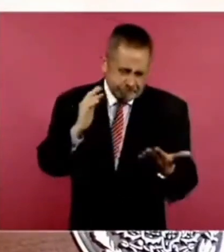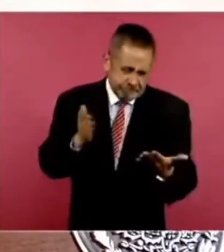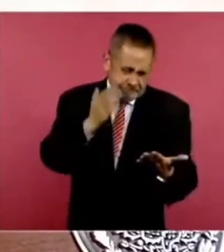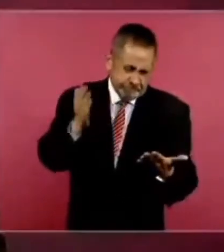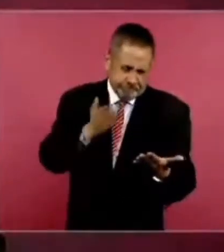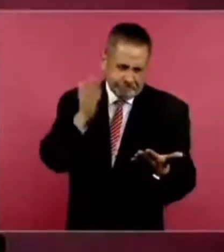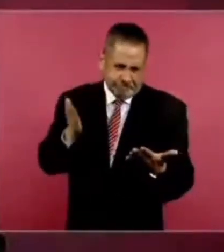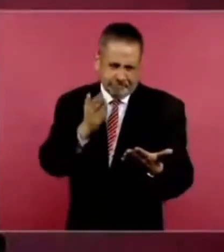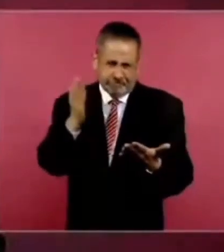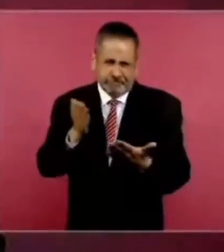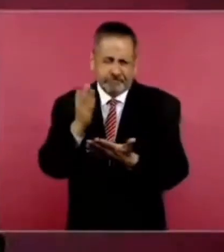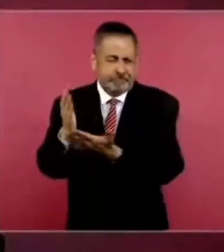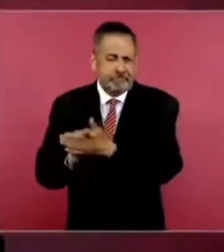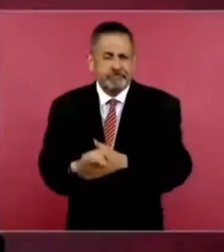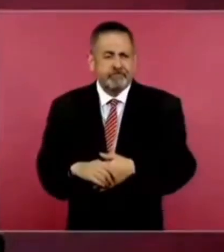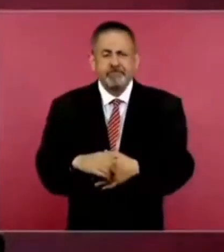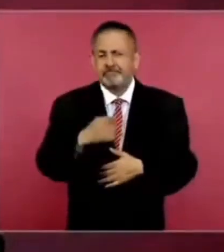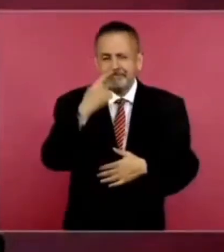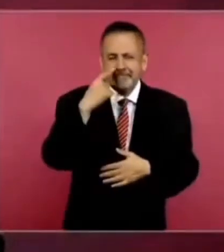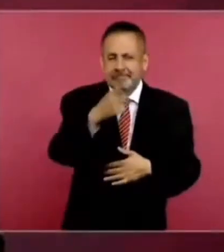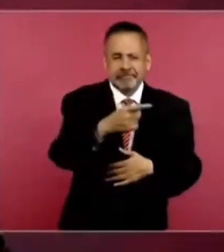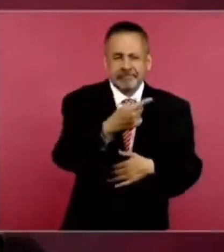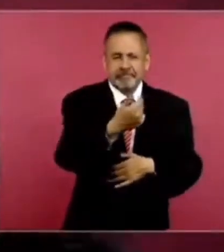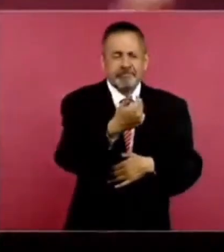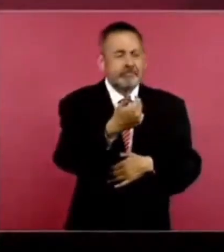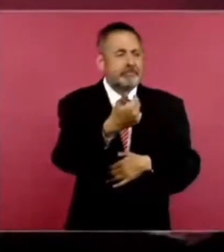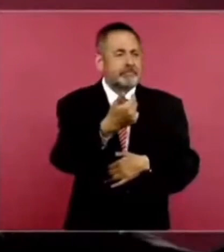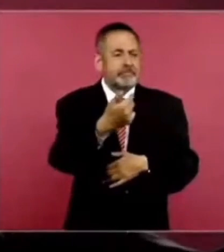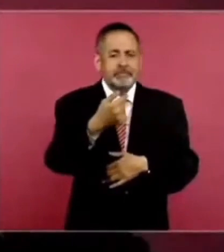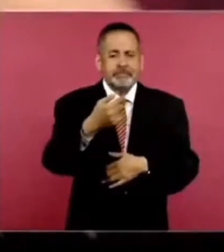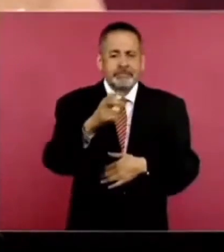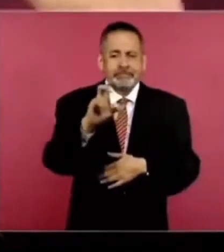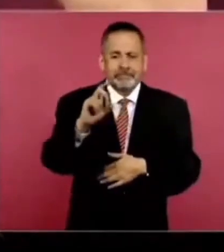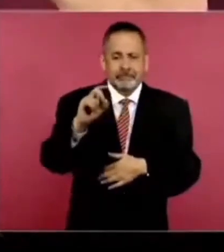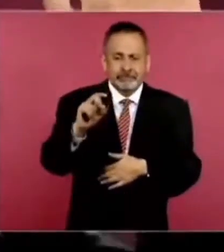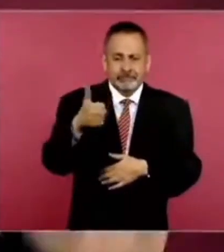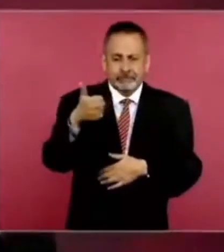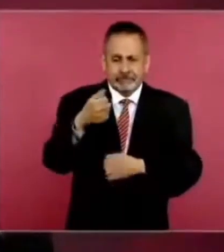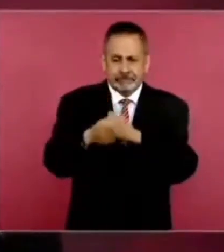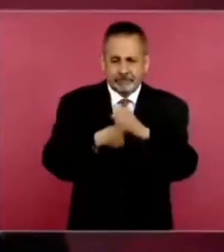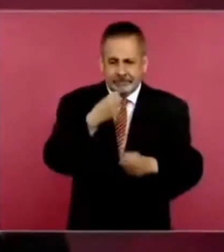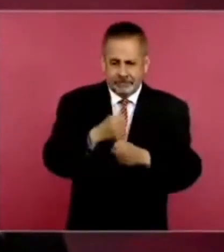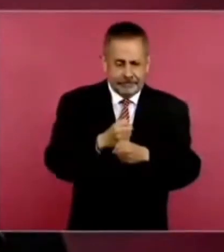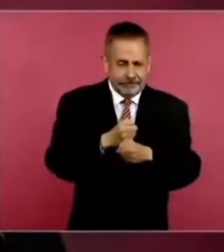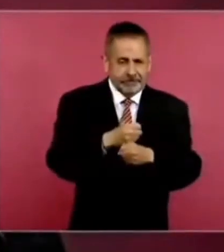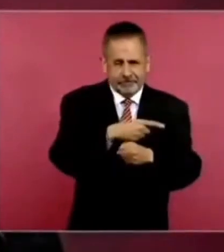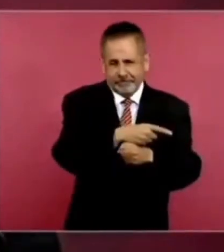de cada sexenio de los 36 años del periodo neoliberal.